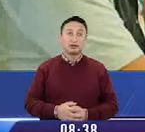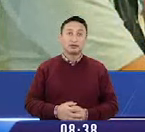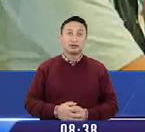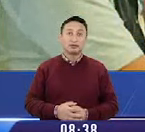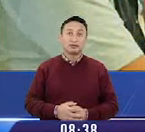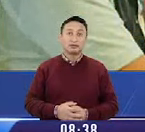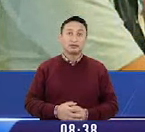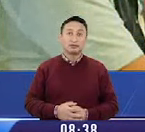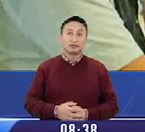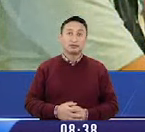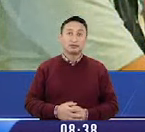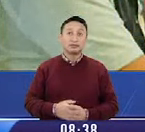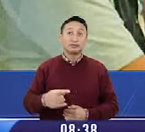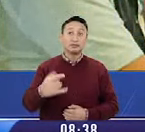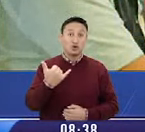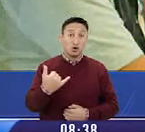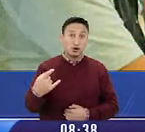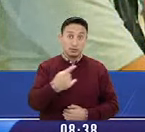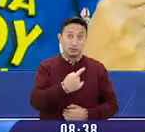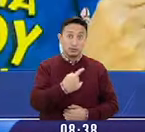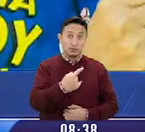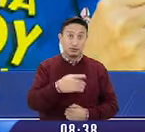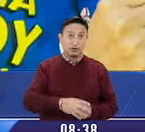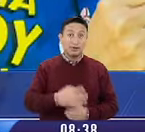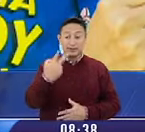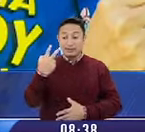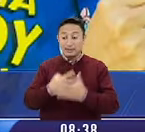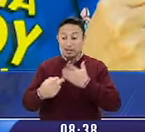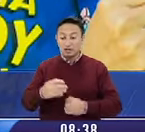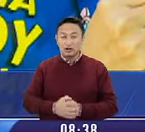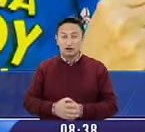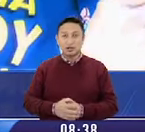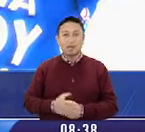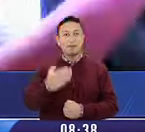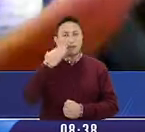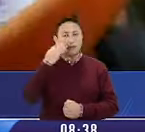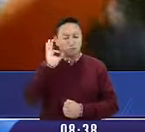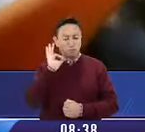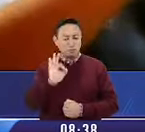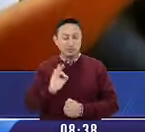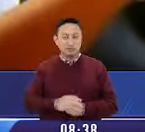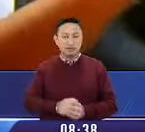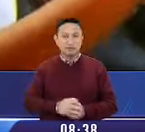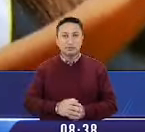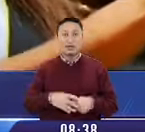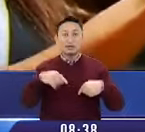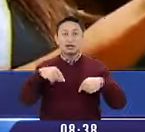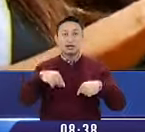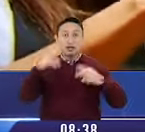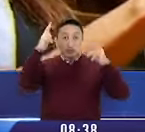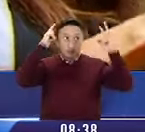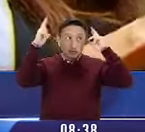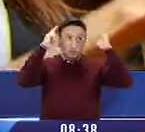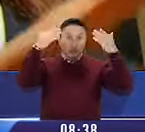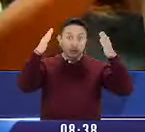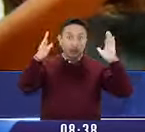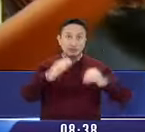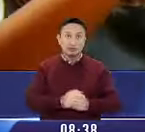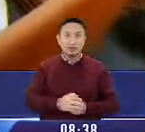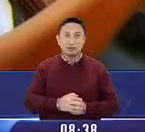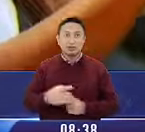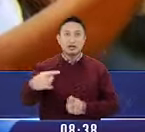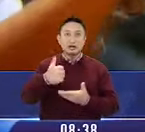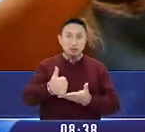tal como es ahora. Tener hijos, ser una buena mamá, abrir una peluquería y que esta sea